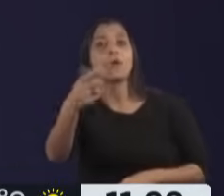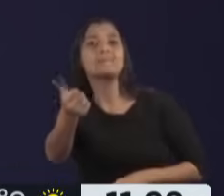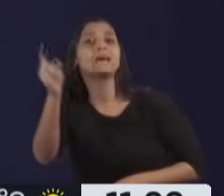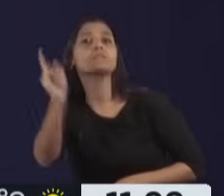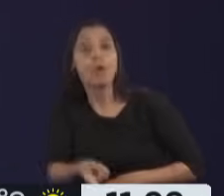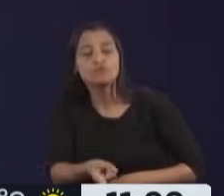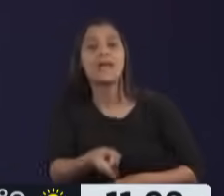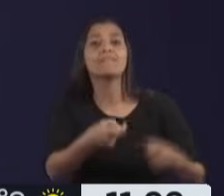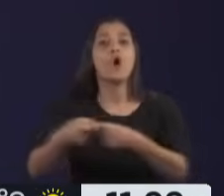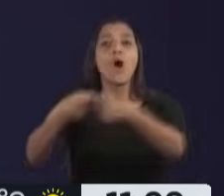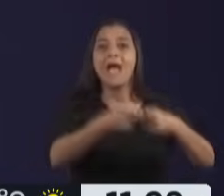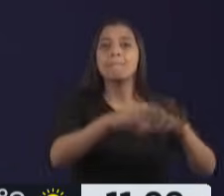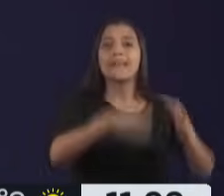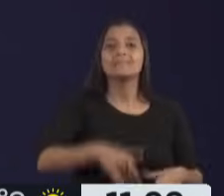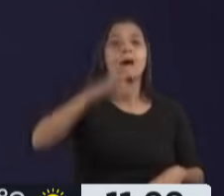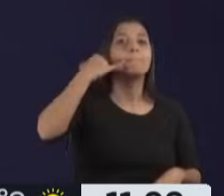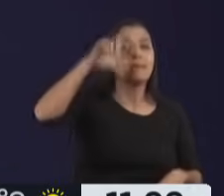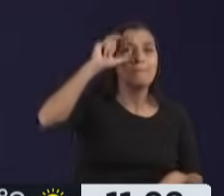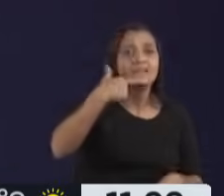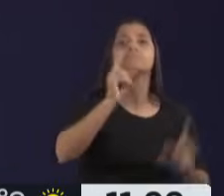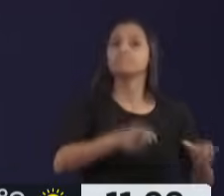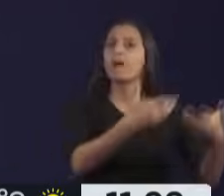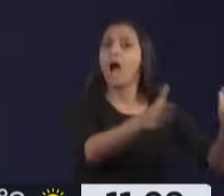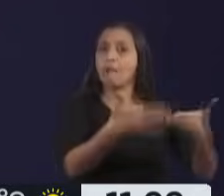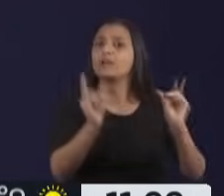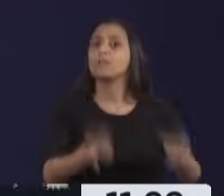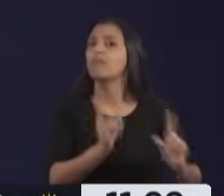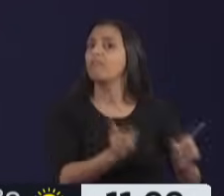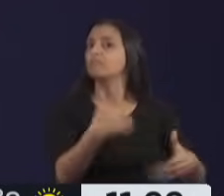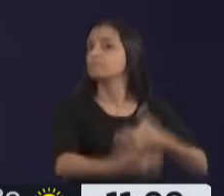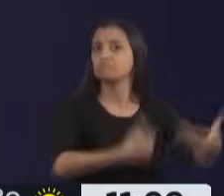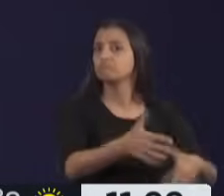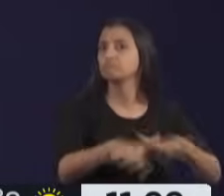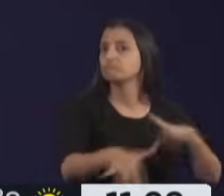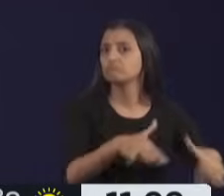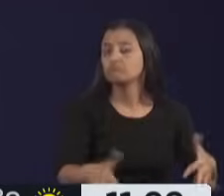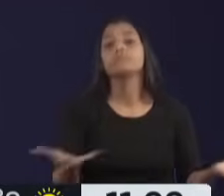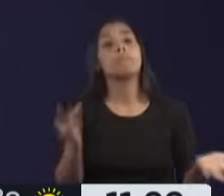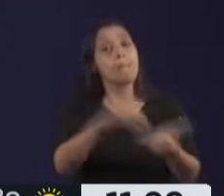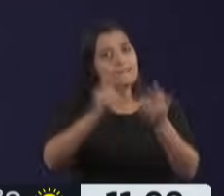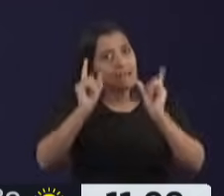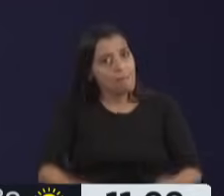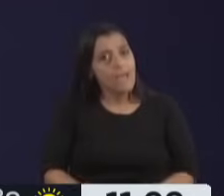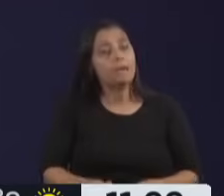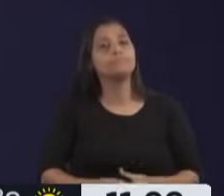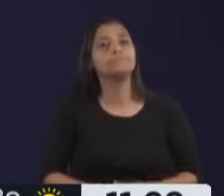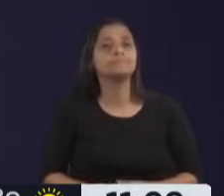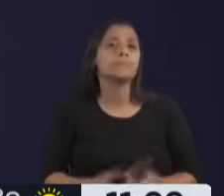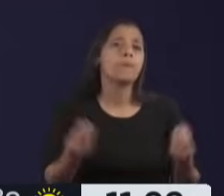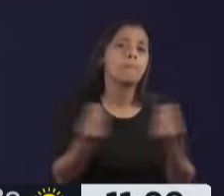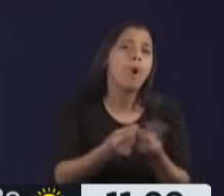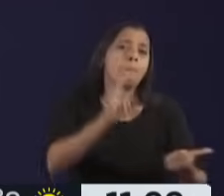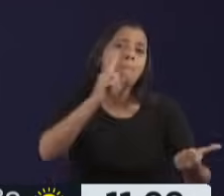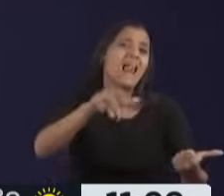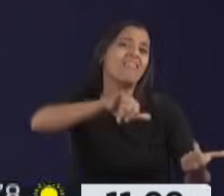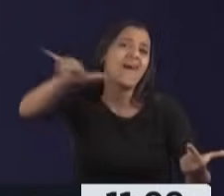76,6% de las pymes siguieron activas y además, bueno, por supuesto, las miles de denuncias que hemos